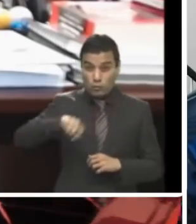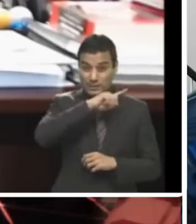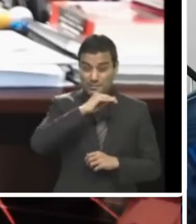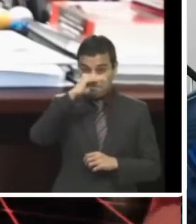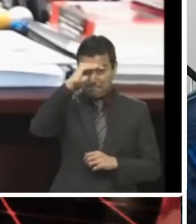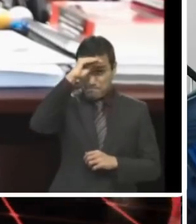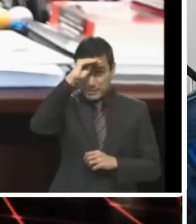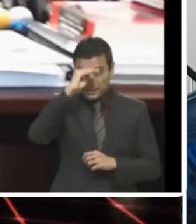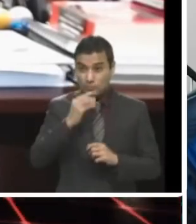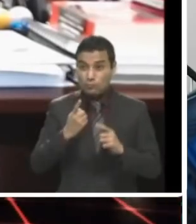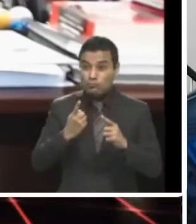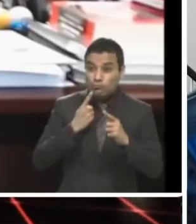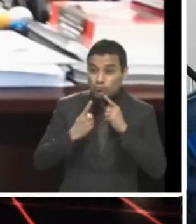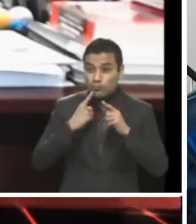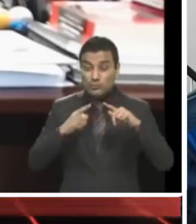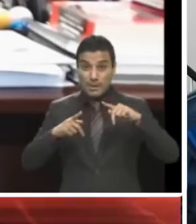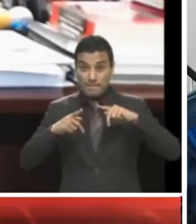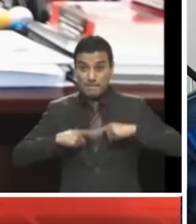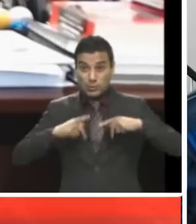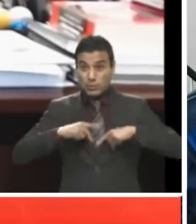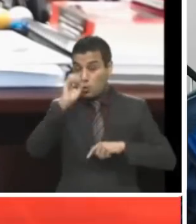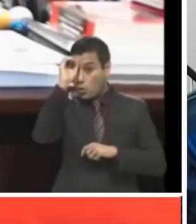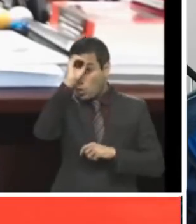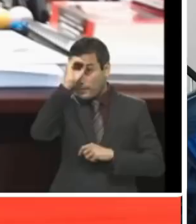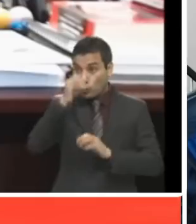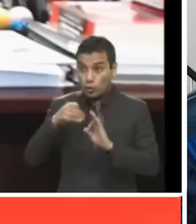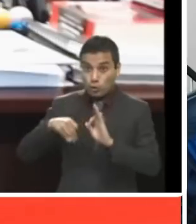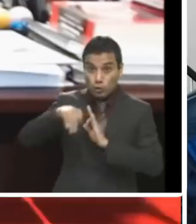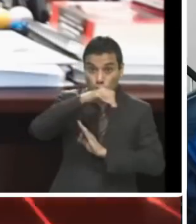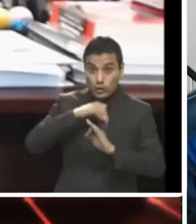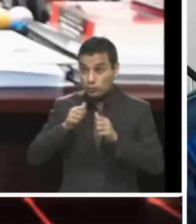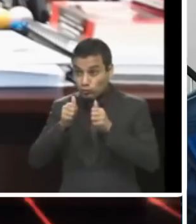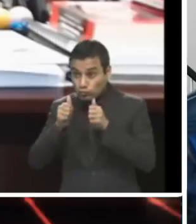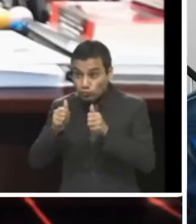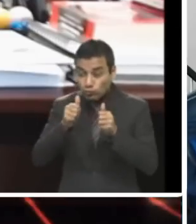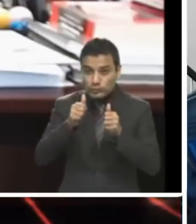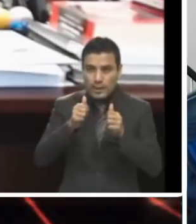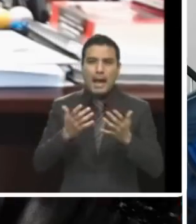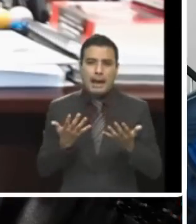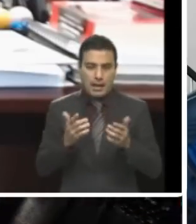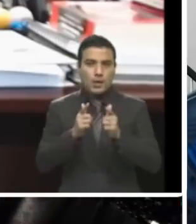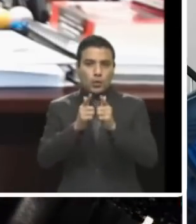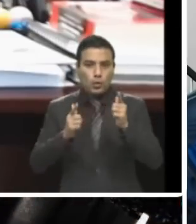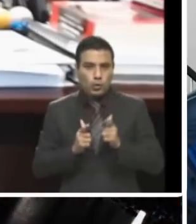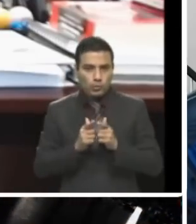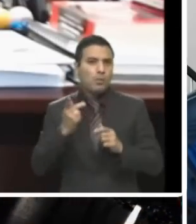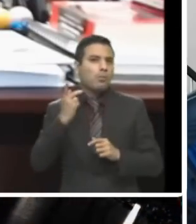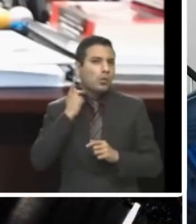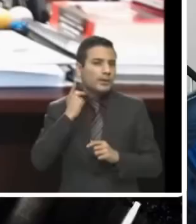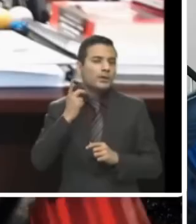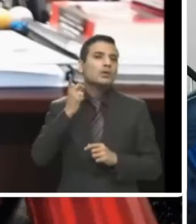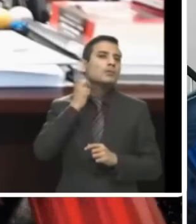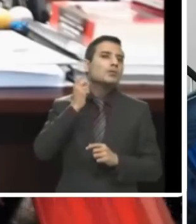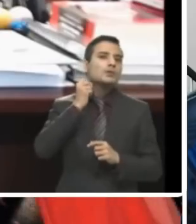democrático implica escuchar todas las voces es pertinente que los actores políticos y que la sociedad pueda conocer